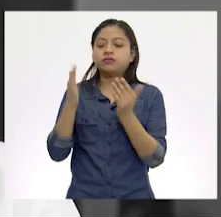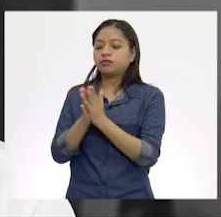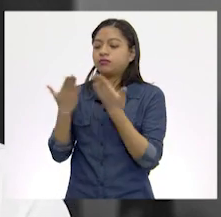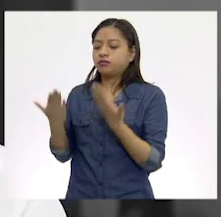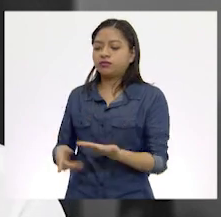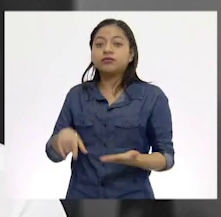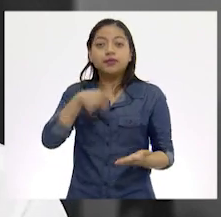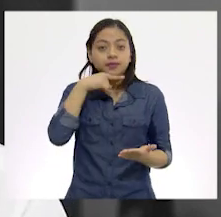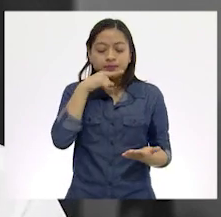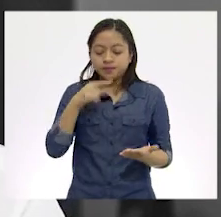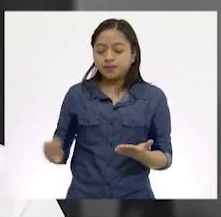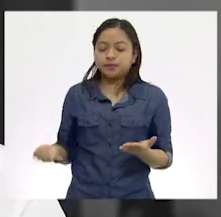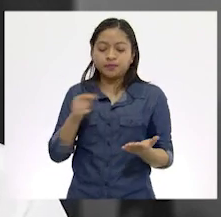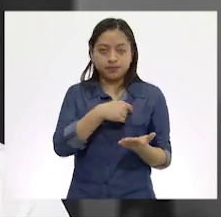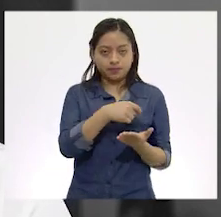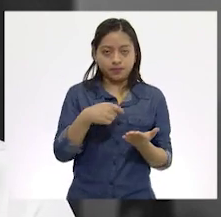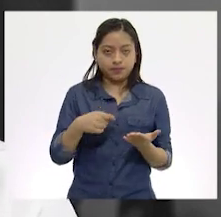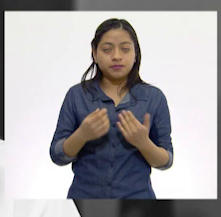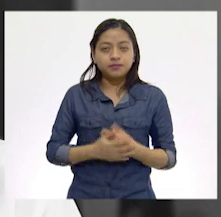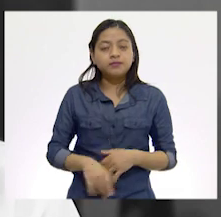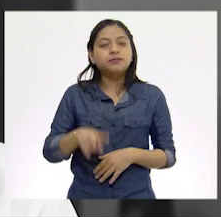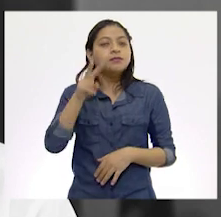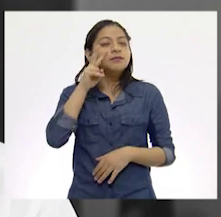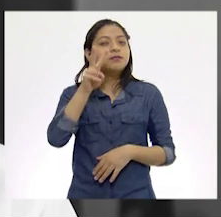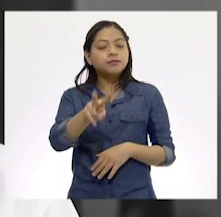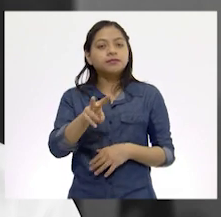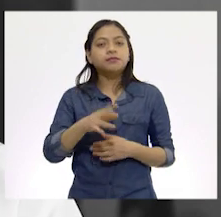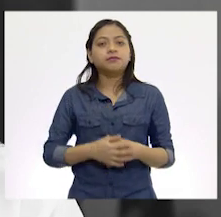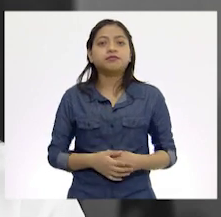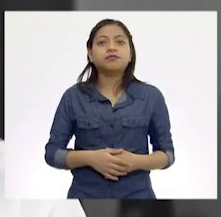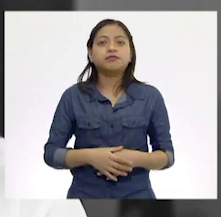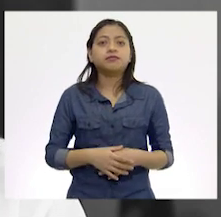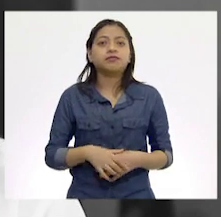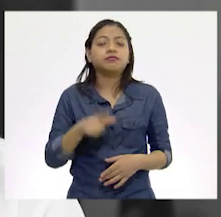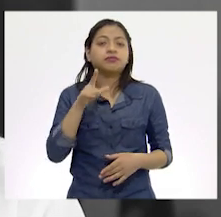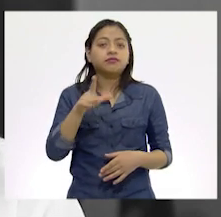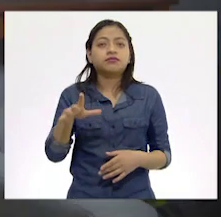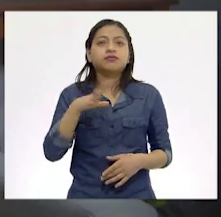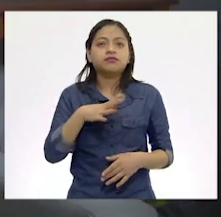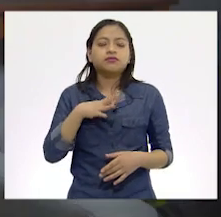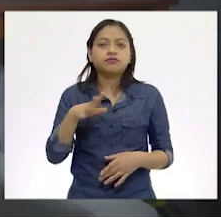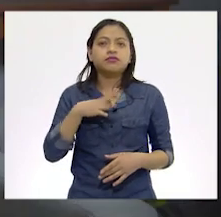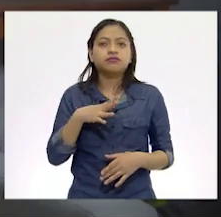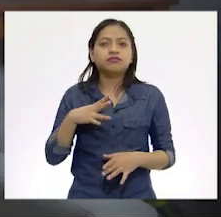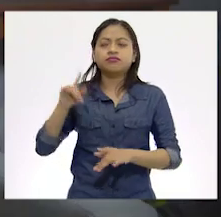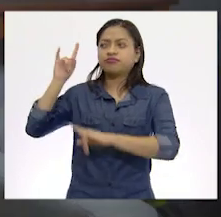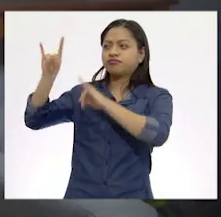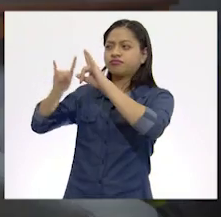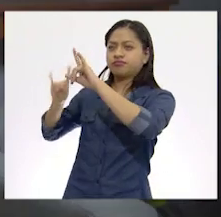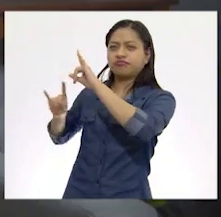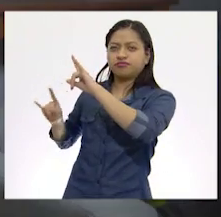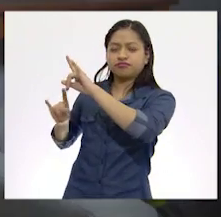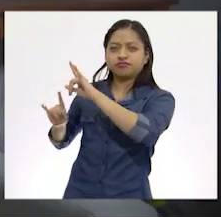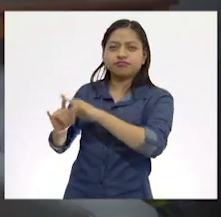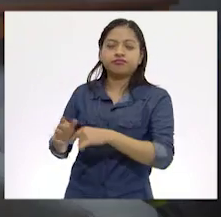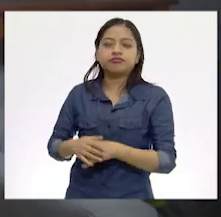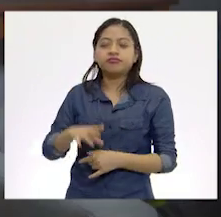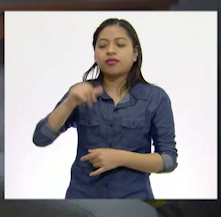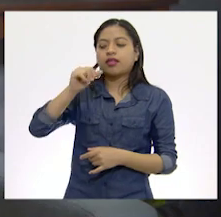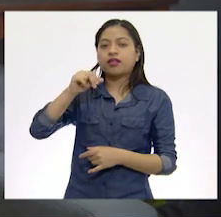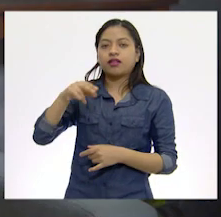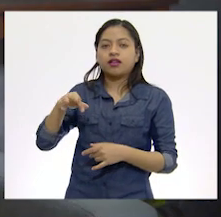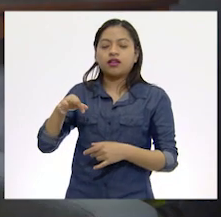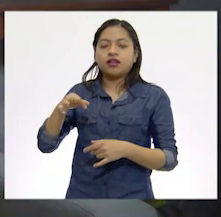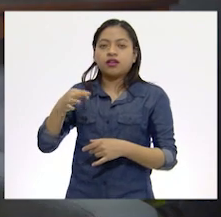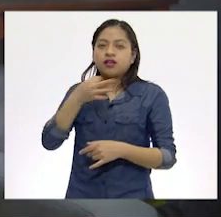el lápiz. Y nos pone a anotar cosas que tienen los anuncios. Tenemos los micrófonos apagados y cuando vamos a